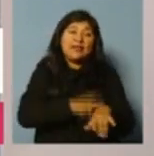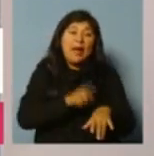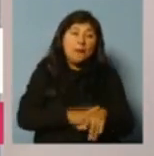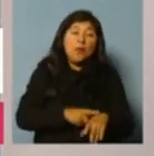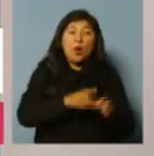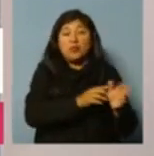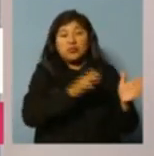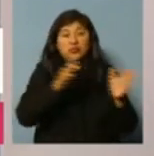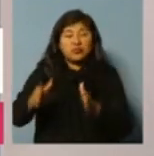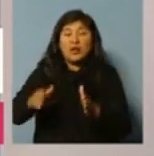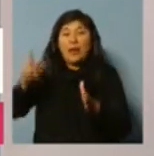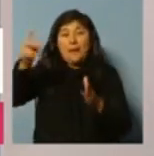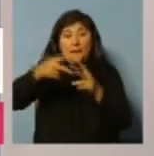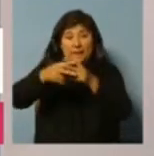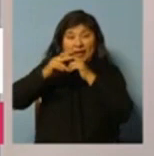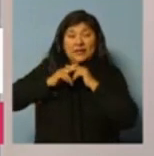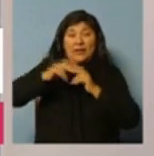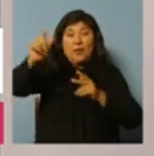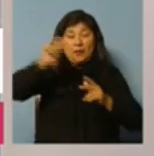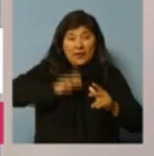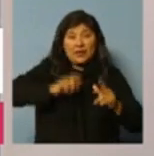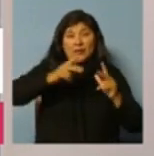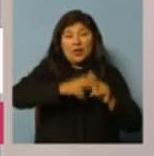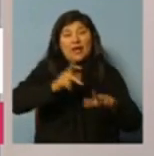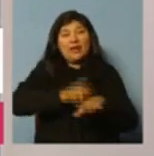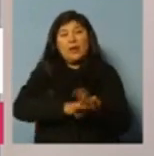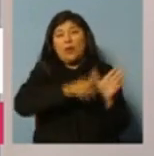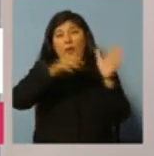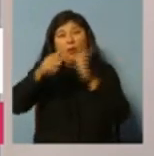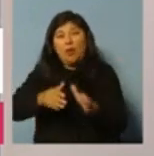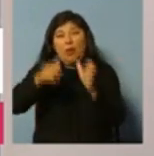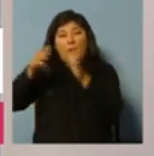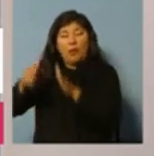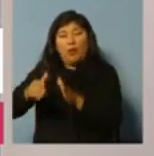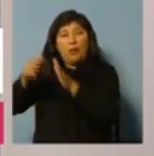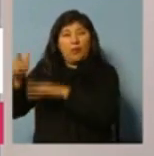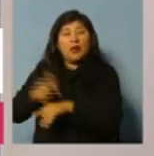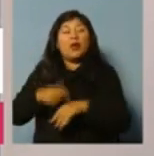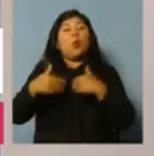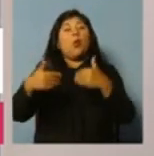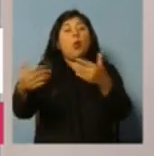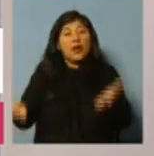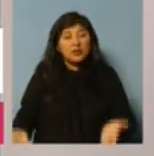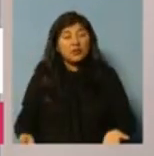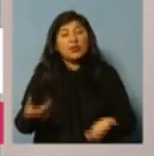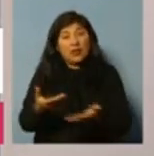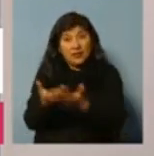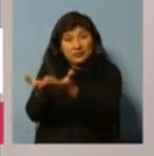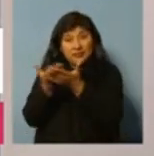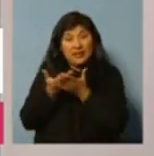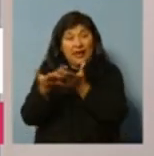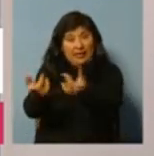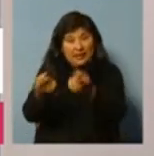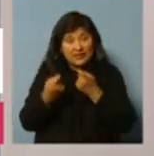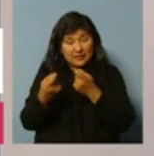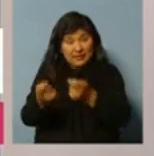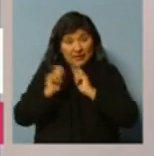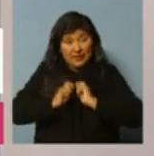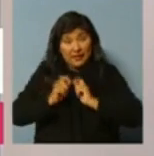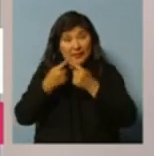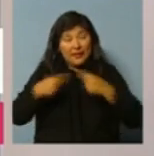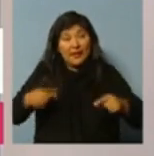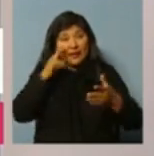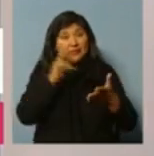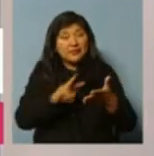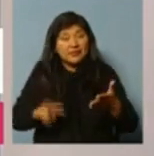no no hemos tenido no hemos podido tener acceso y cuál va a ser lo que va a tener que afrontar la provincia en el año